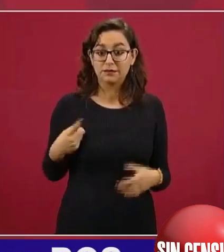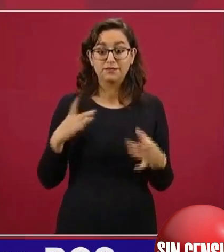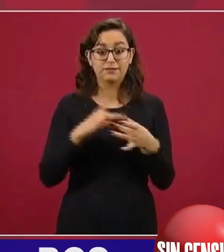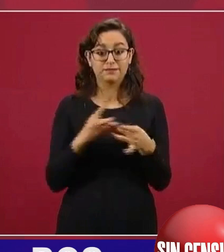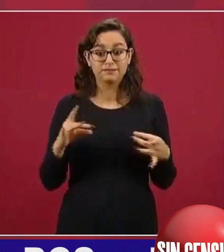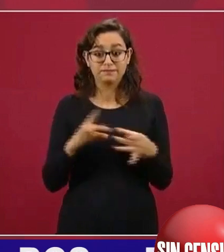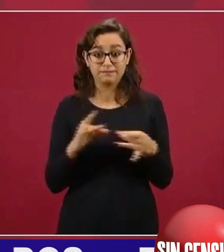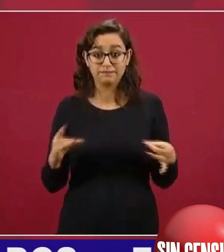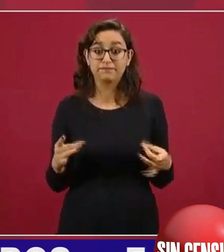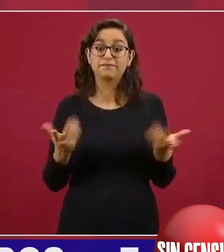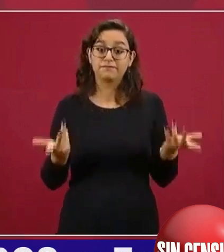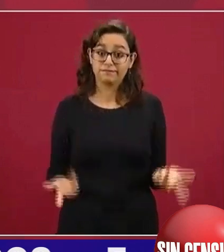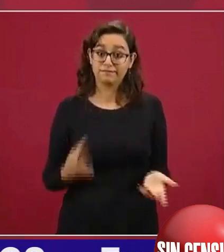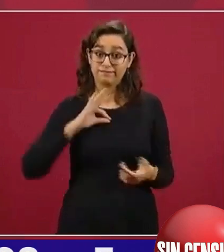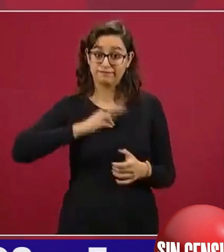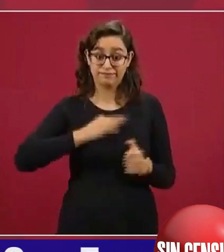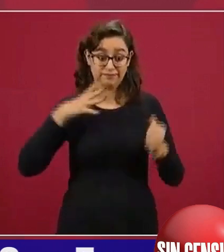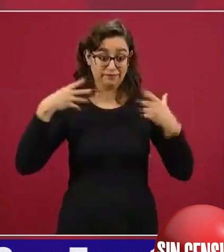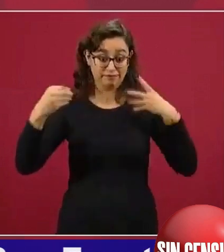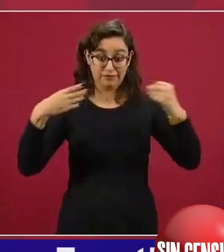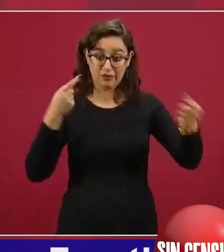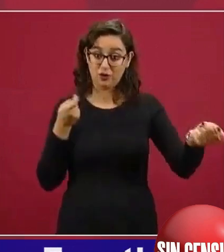manejo de una epidemia como un fenómeno social.